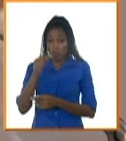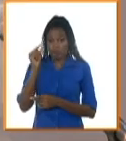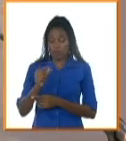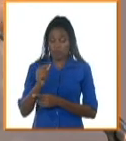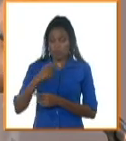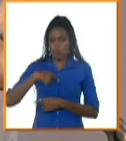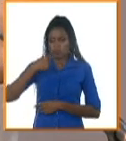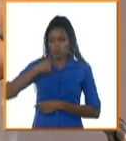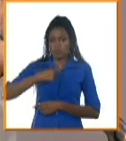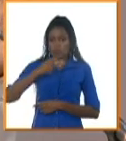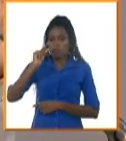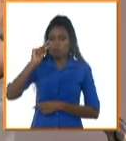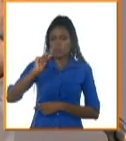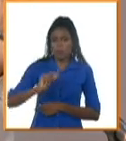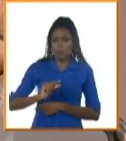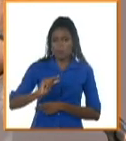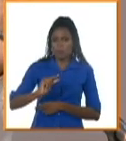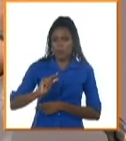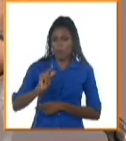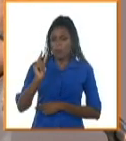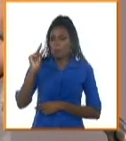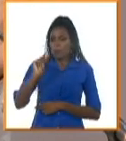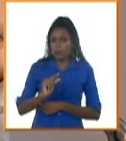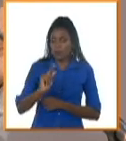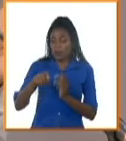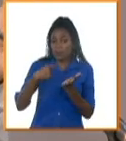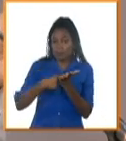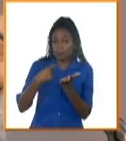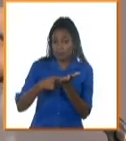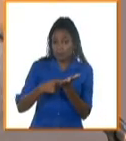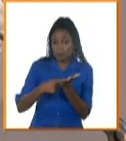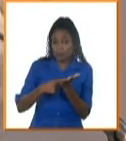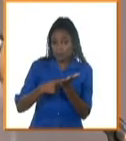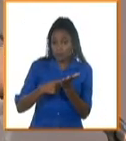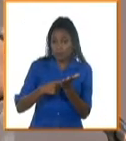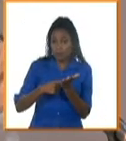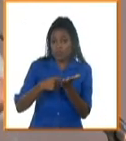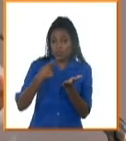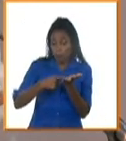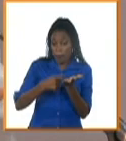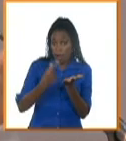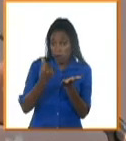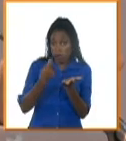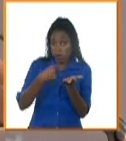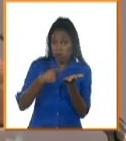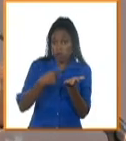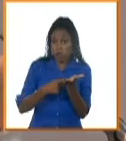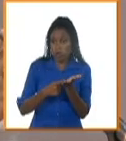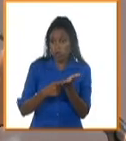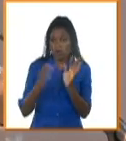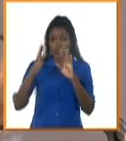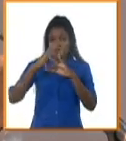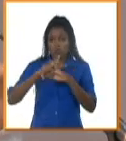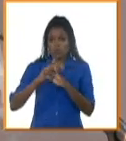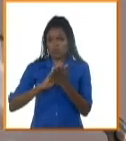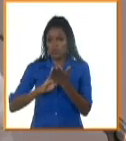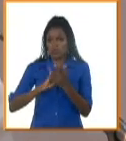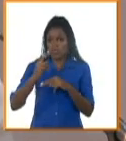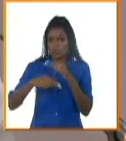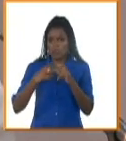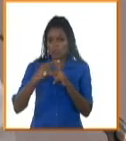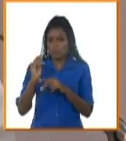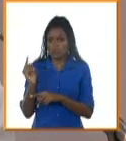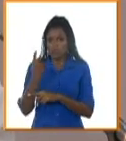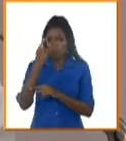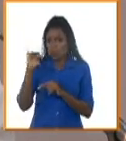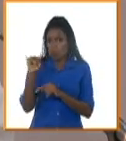disminuir mi cantidad de efectivo de operaciones en efectivo no tengo que crear nada adicional solo